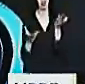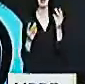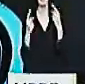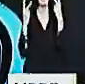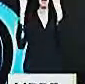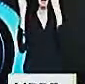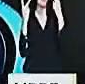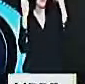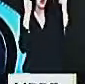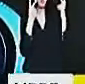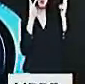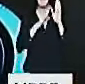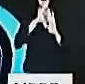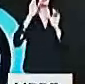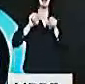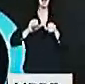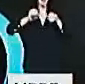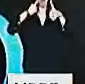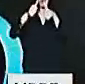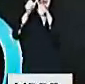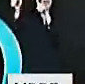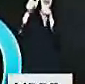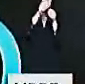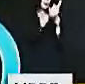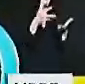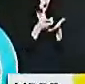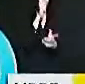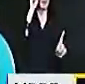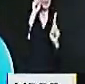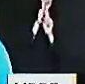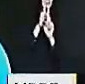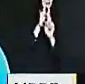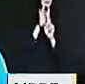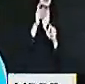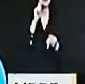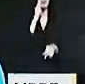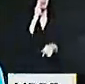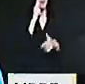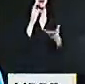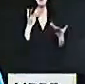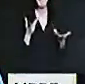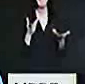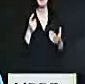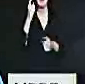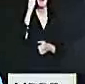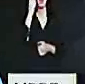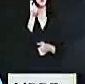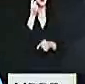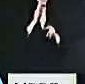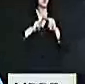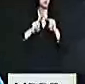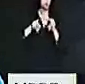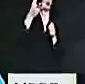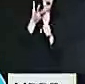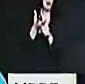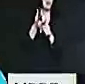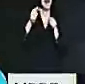viajando más del doble de la distancia para alcanzar nuestras metas, bueno, es tiempo de ver qué soluciones son las que tenemos a